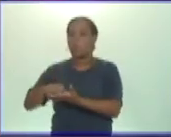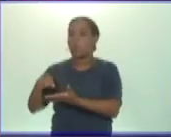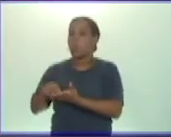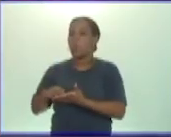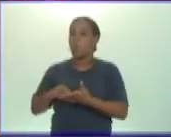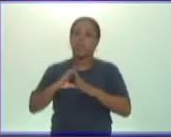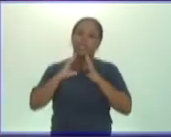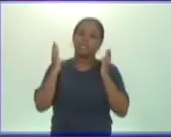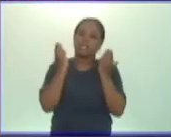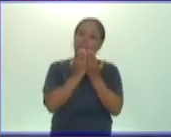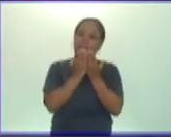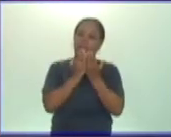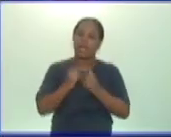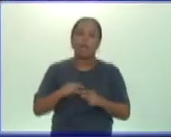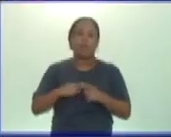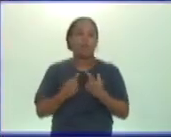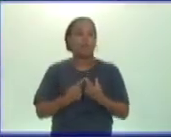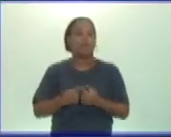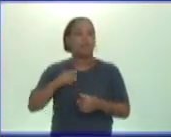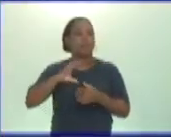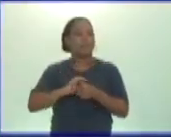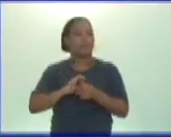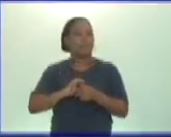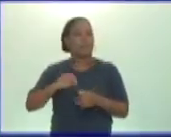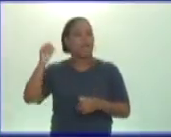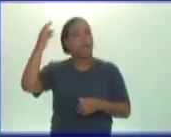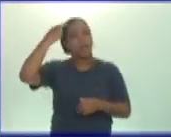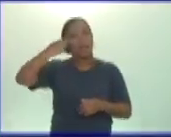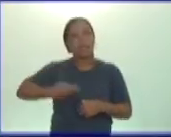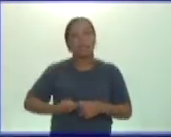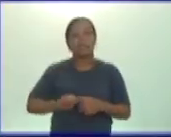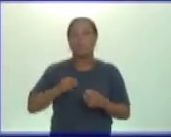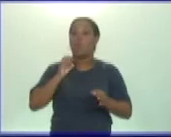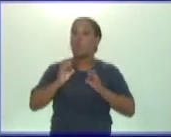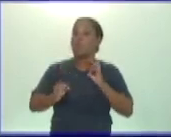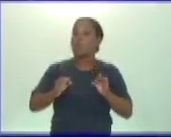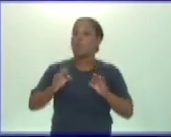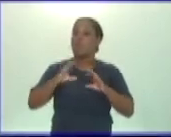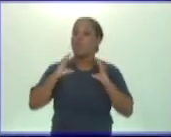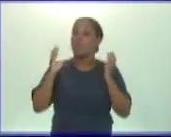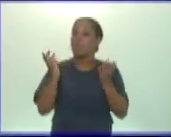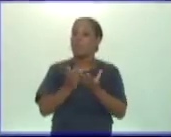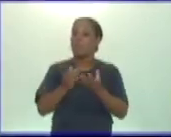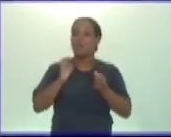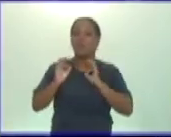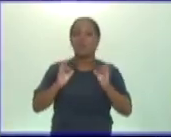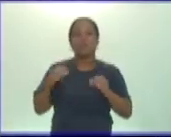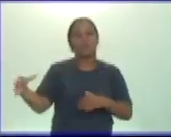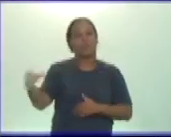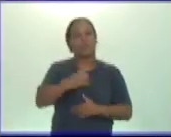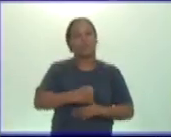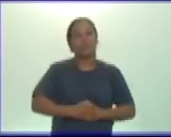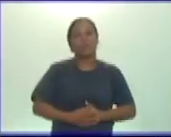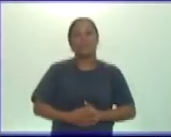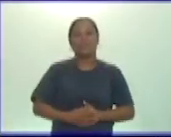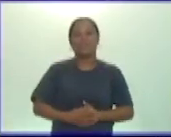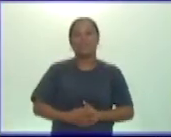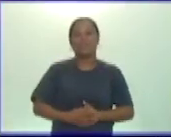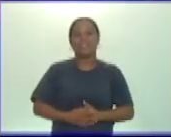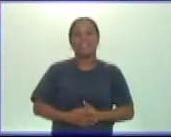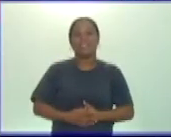porque es dañino para la salud. Ya sabes, cuidando el planeta, nos cuidamos todos.